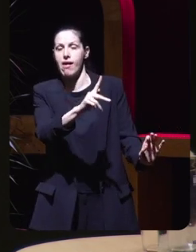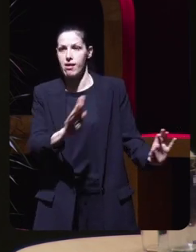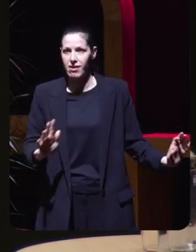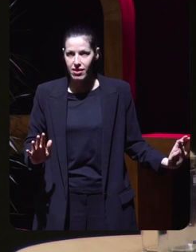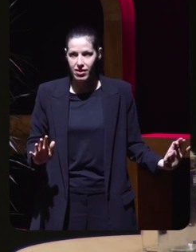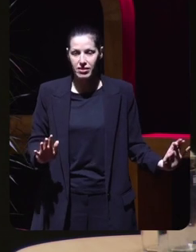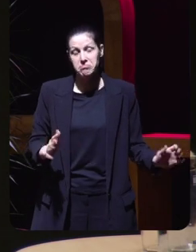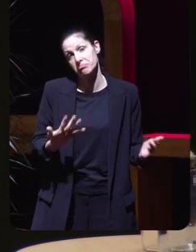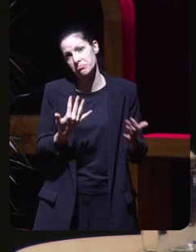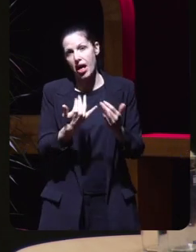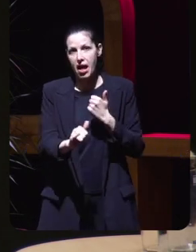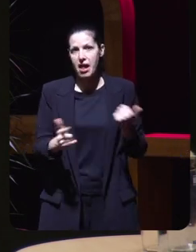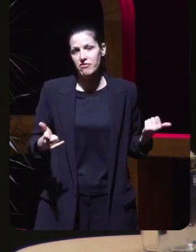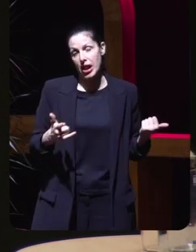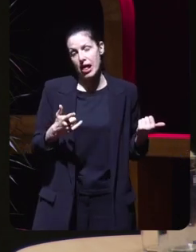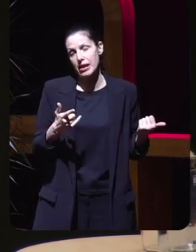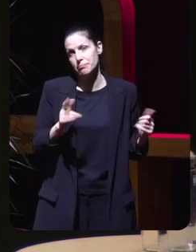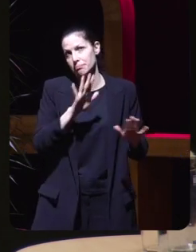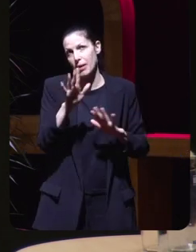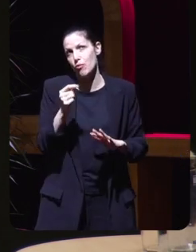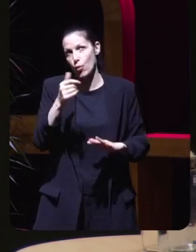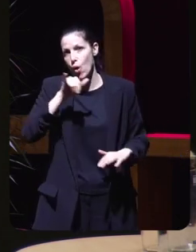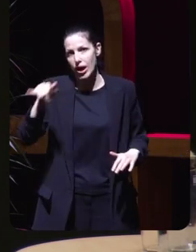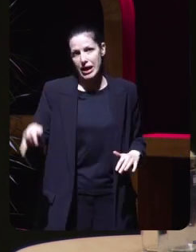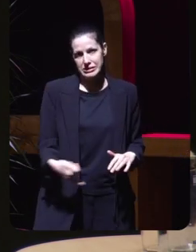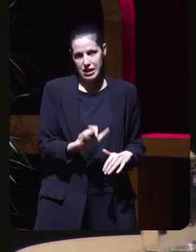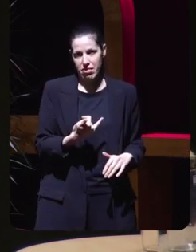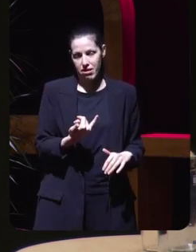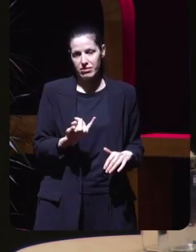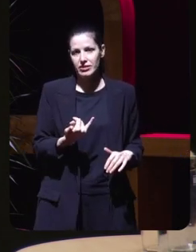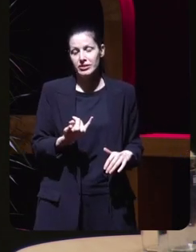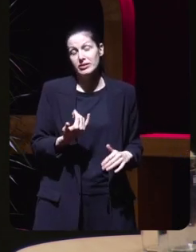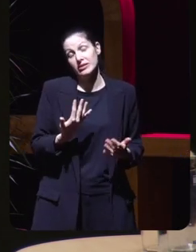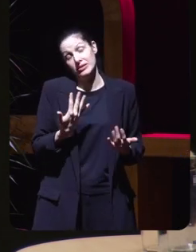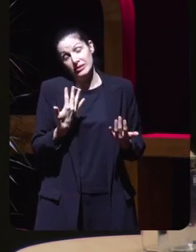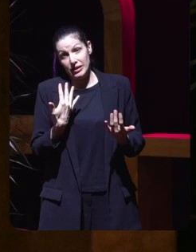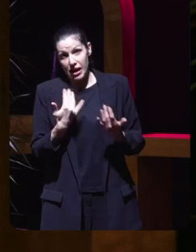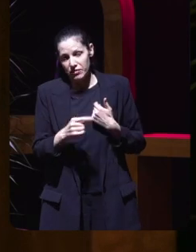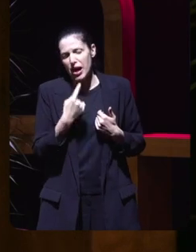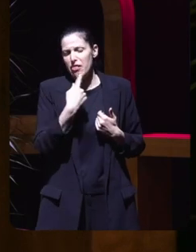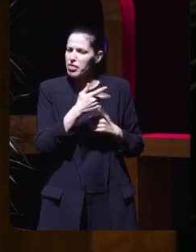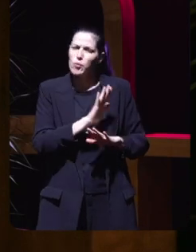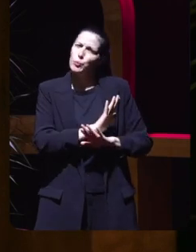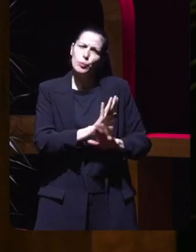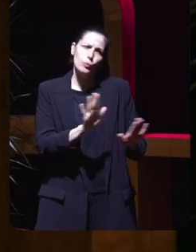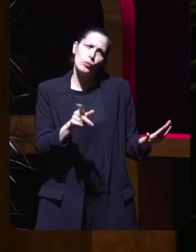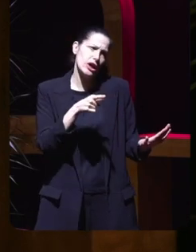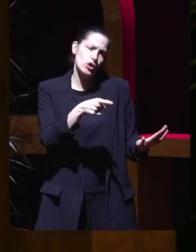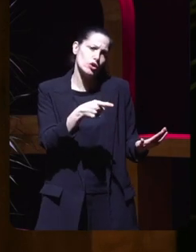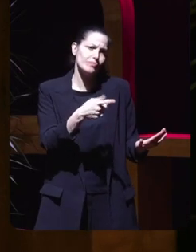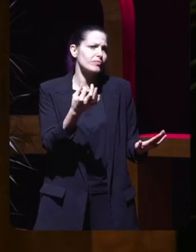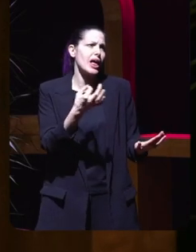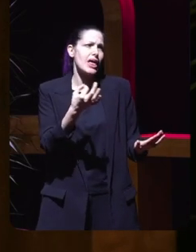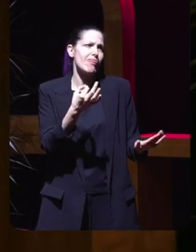acabó Supongo que sea cansada y de la lección acabó como diciendo Yo Bueno tengo que cortar